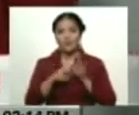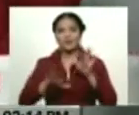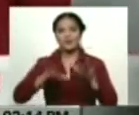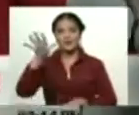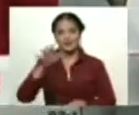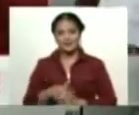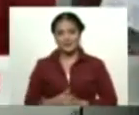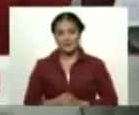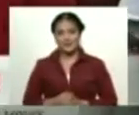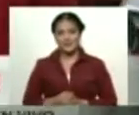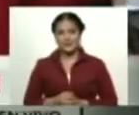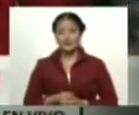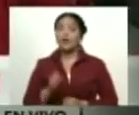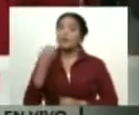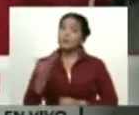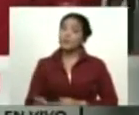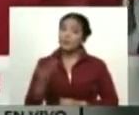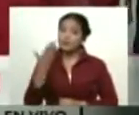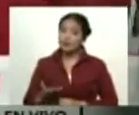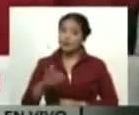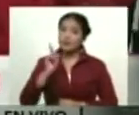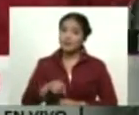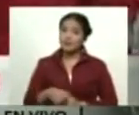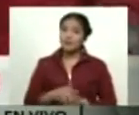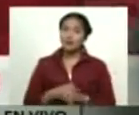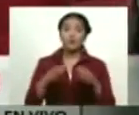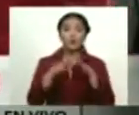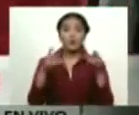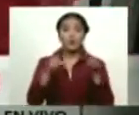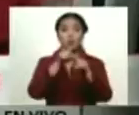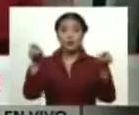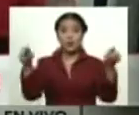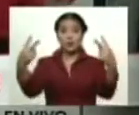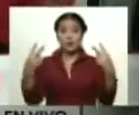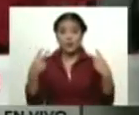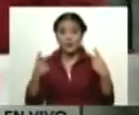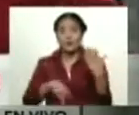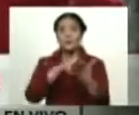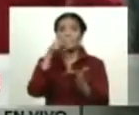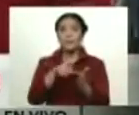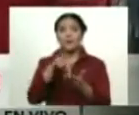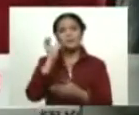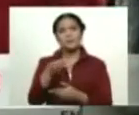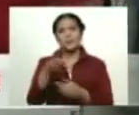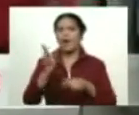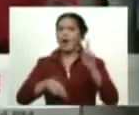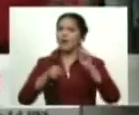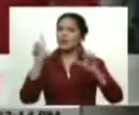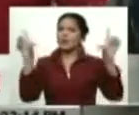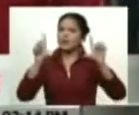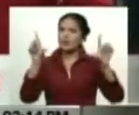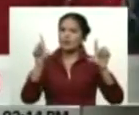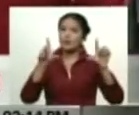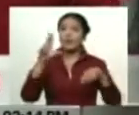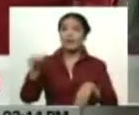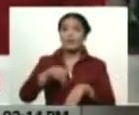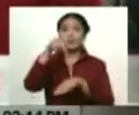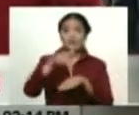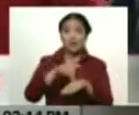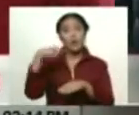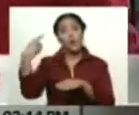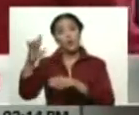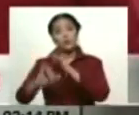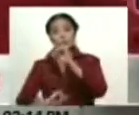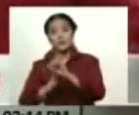2015. Importante para quienes nos escuchan a esta hora es la presencia también de numerosos medios nacionales e internacionales. Ya en